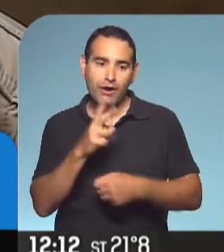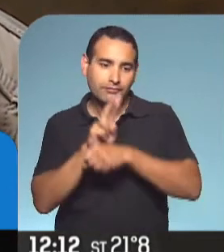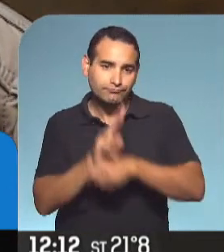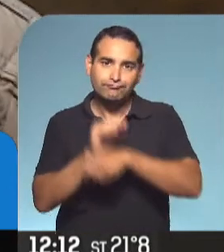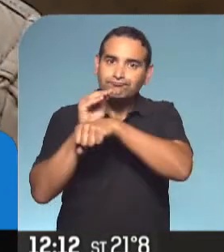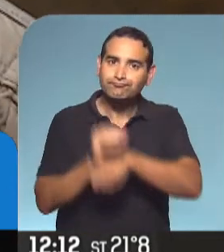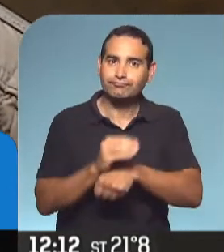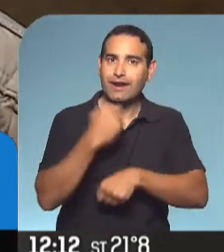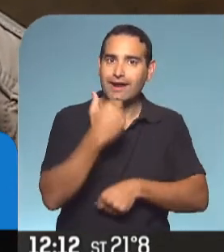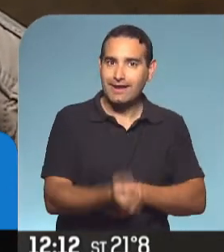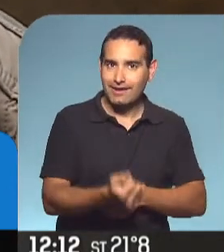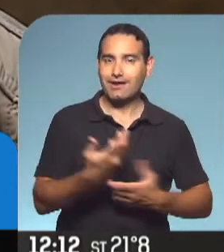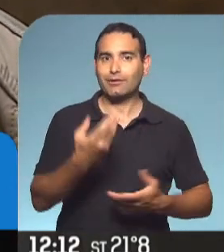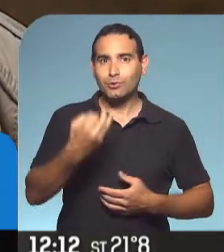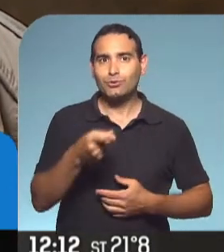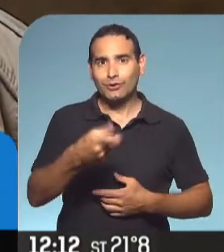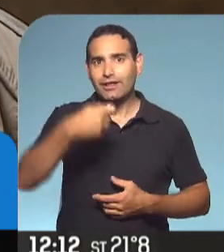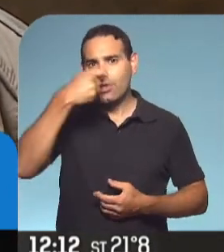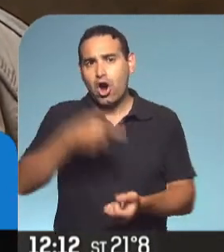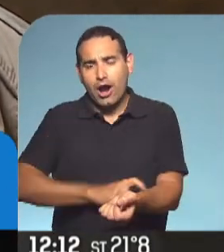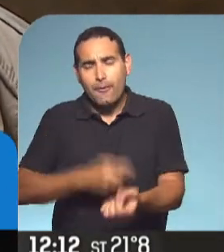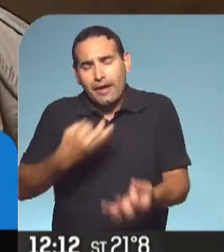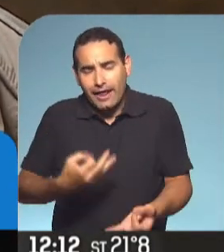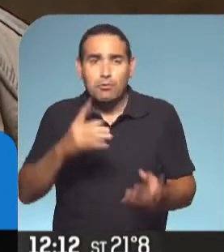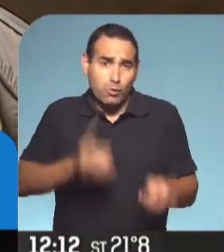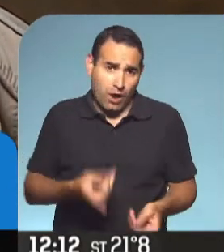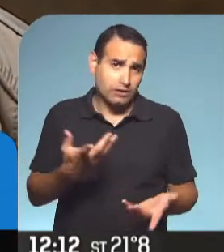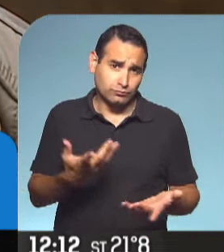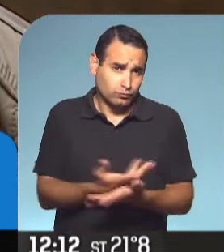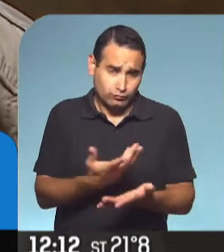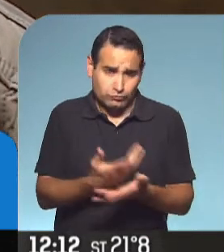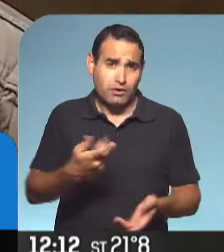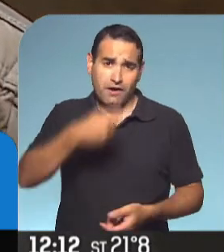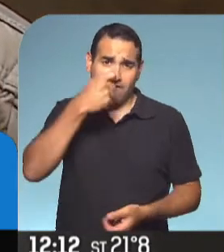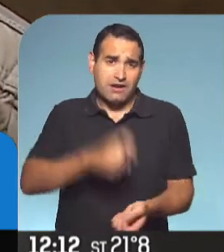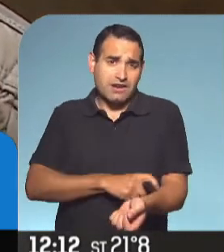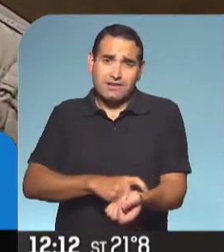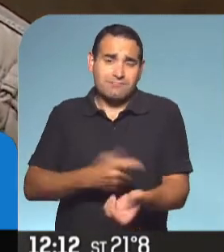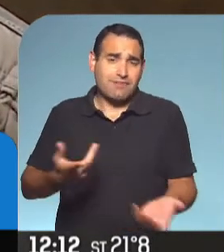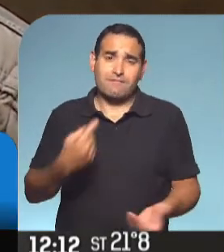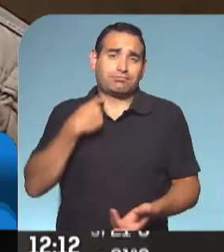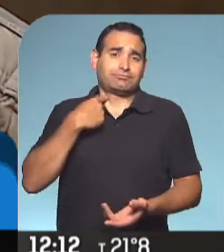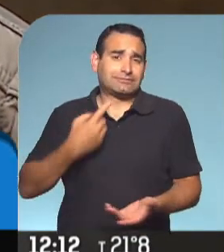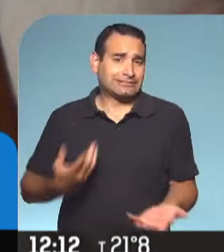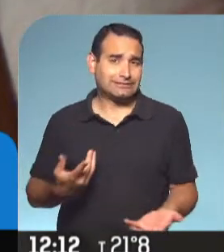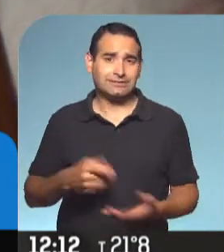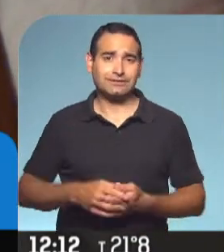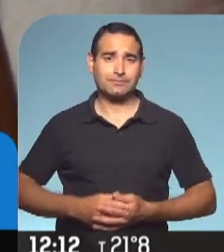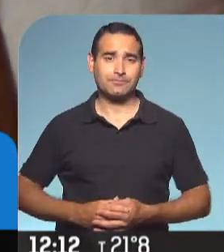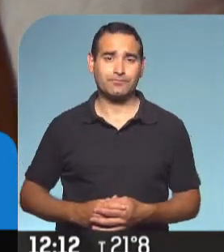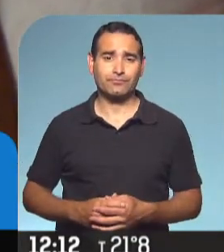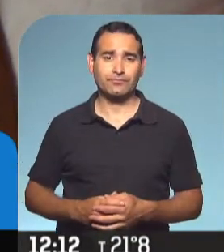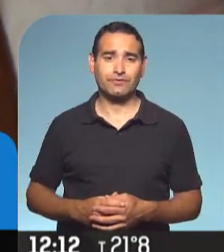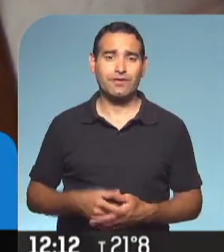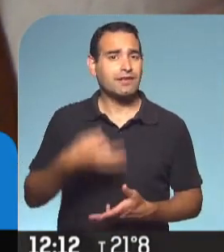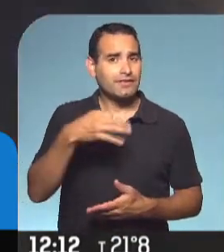hija. Digo, tiene problemas de consumo, es cierto, pero bueno, es víctima de ese consumo, o sea, ella no eligió consumir y hay que